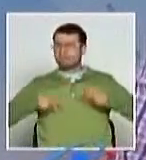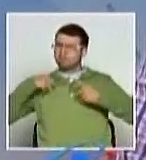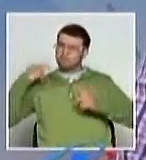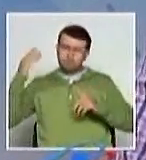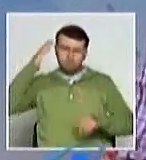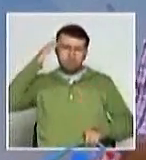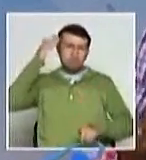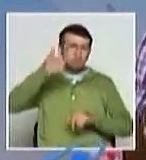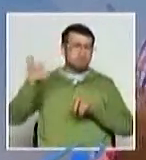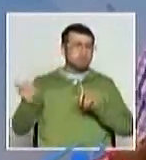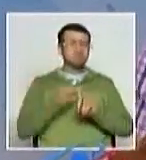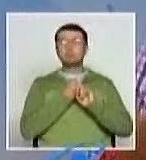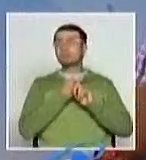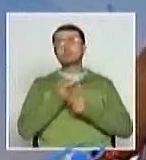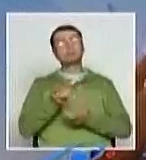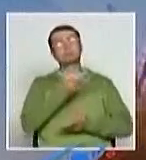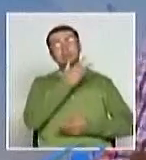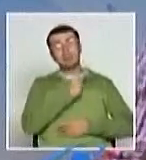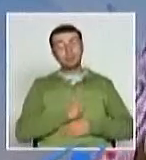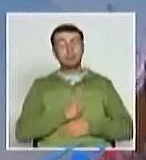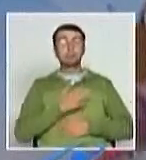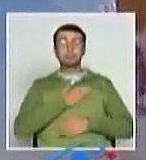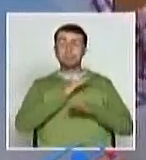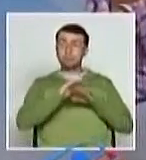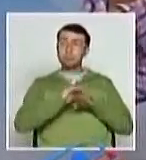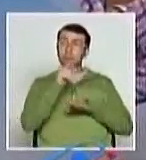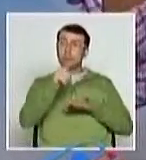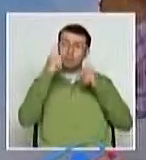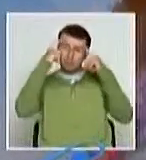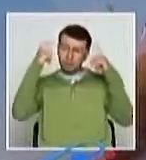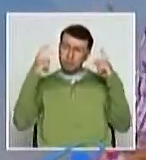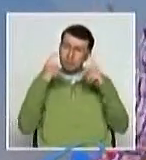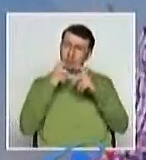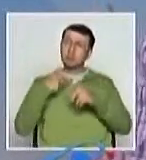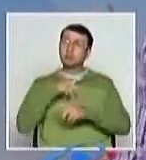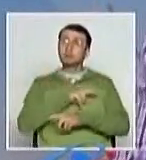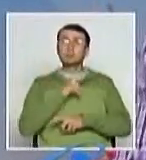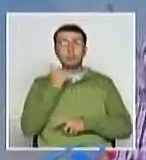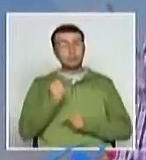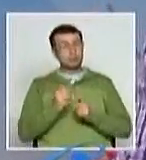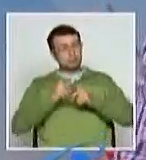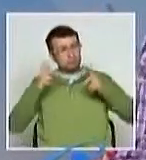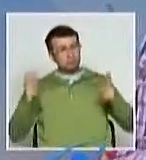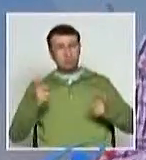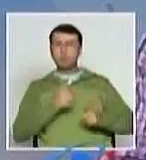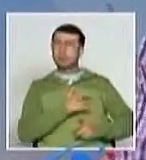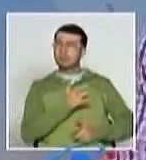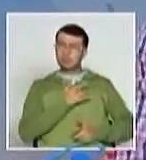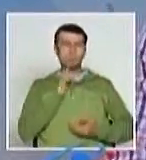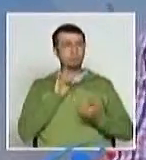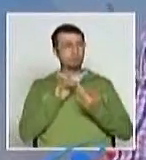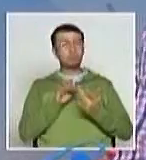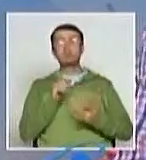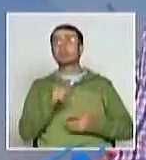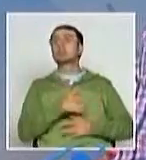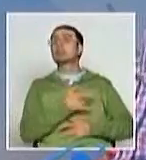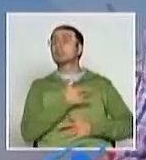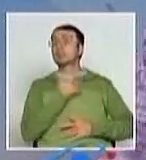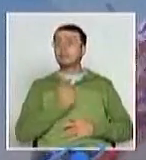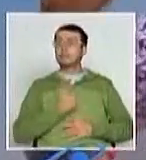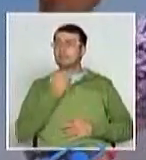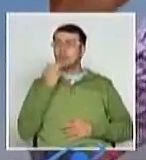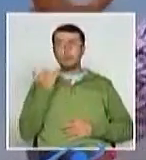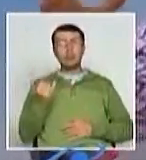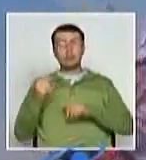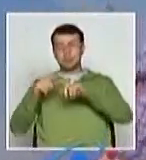terrible yo los invito para que reflexionemos y leemos un sentido grande al tema de la salud sabe que en nuestros consultorios tenemos una cosa que